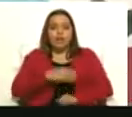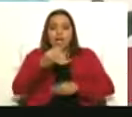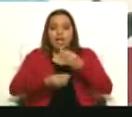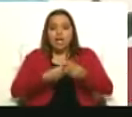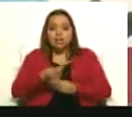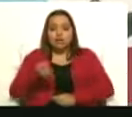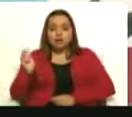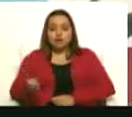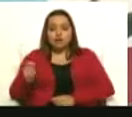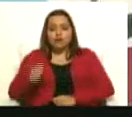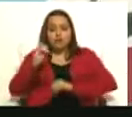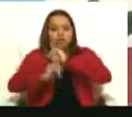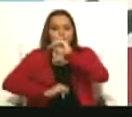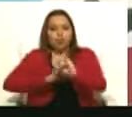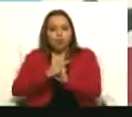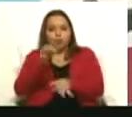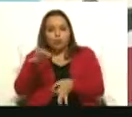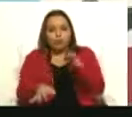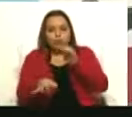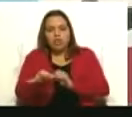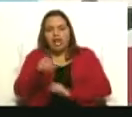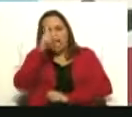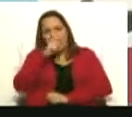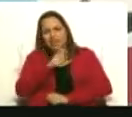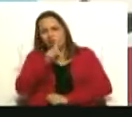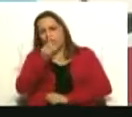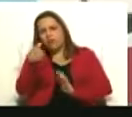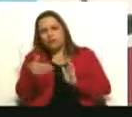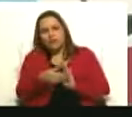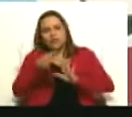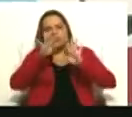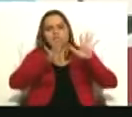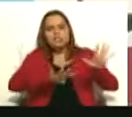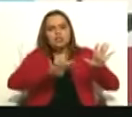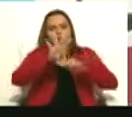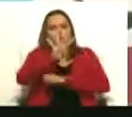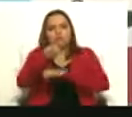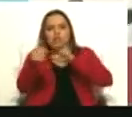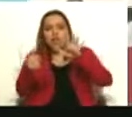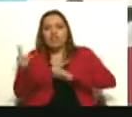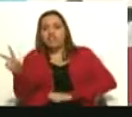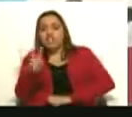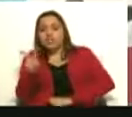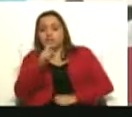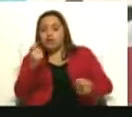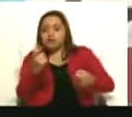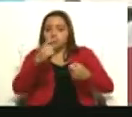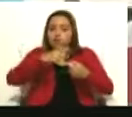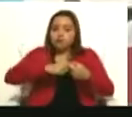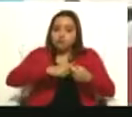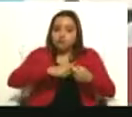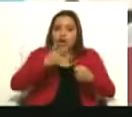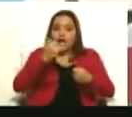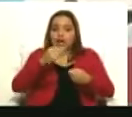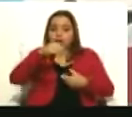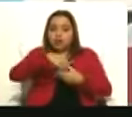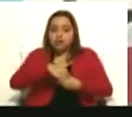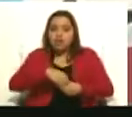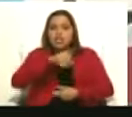Corte Internacional de Justicia en 1946, Venezuela se sumó y forma parte de